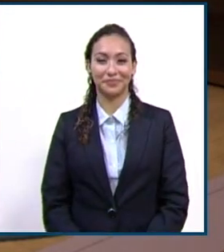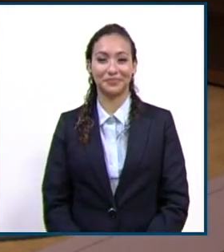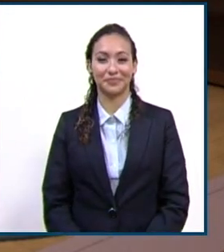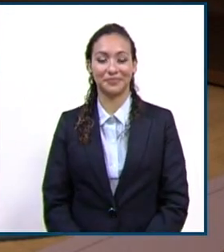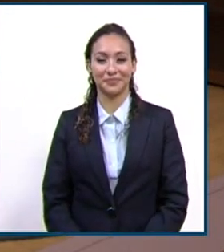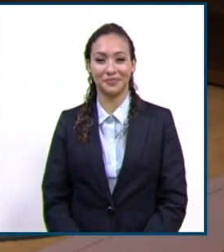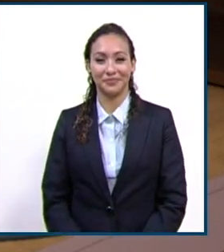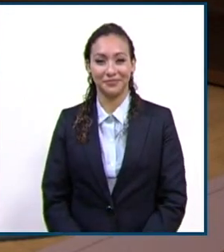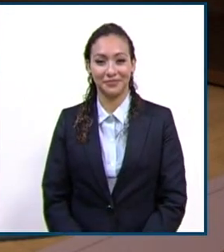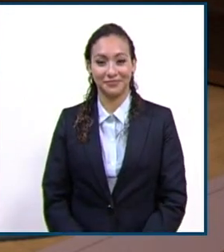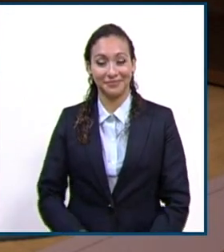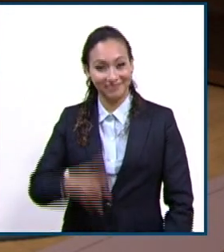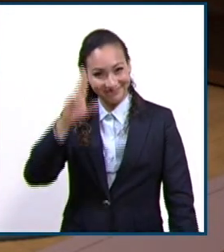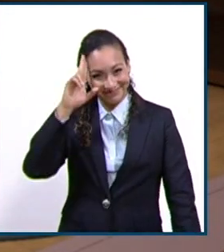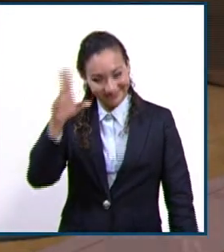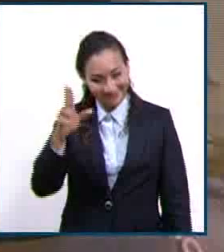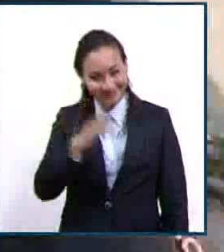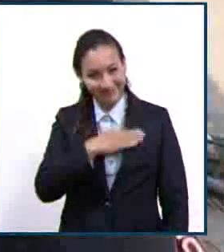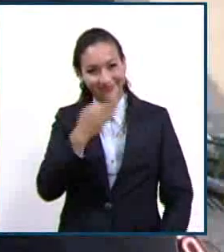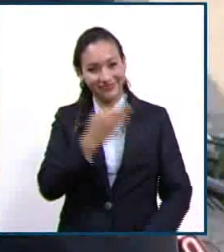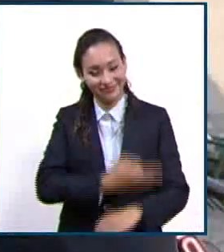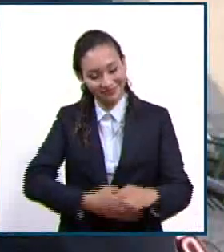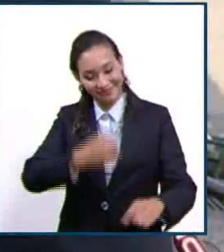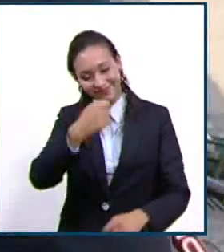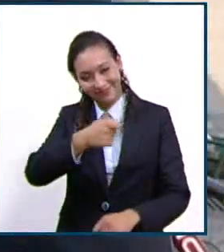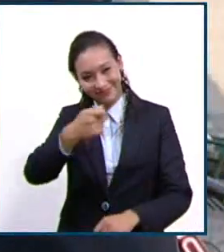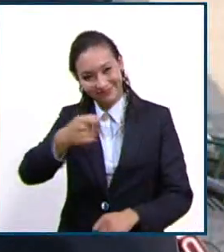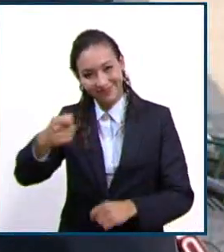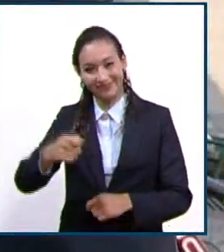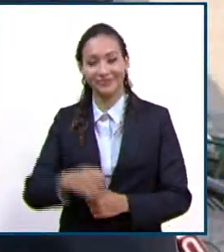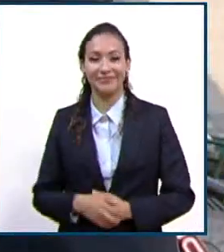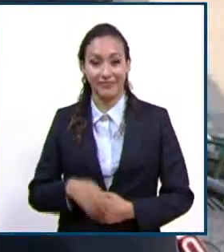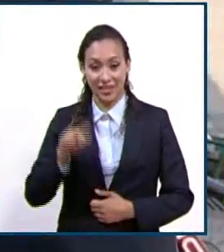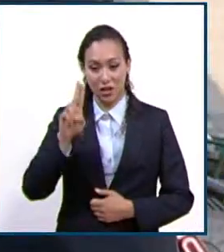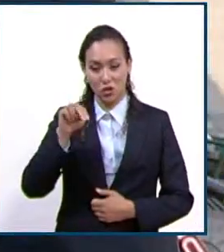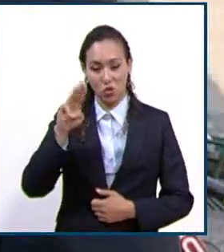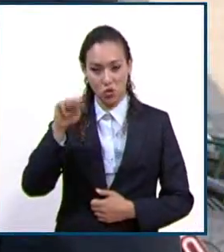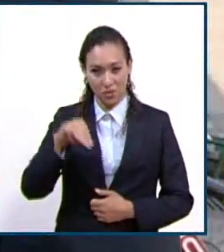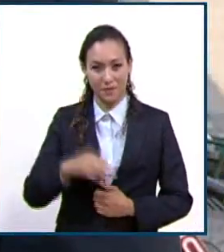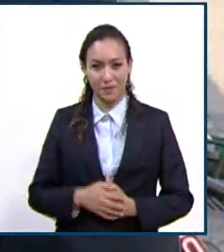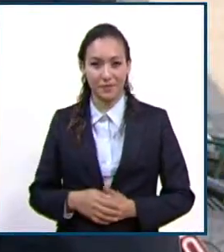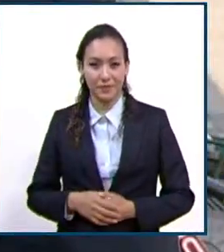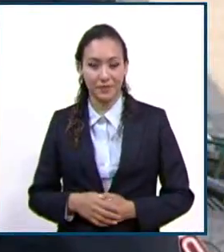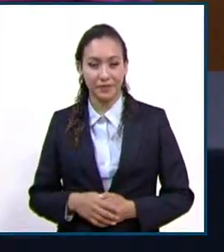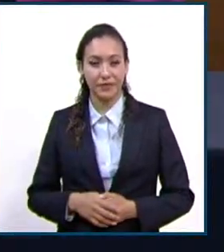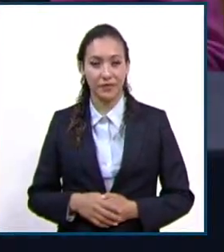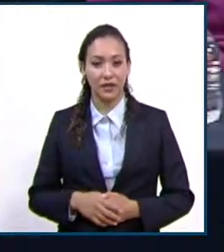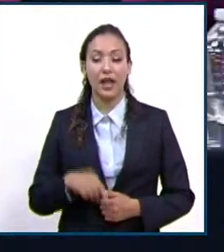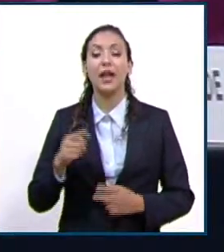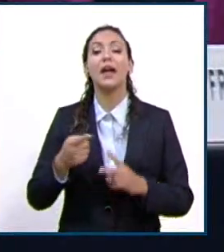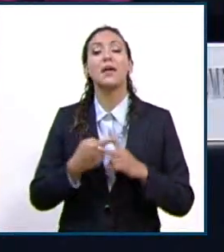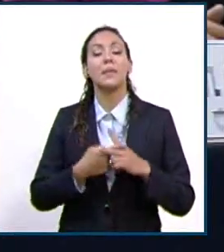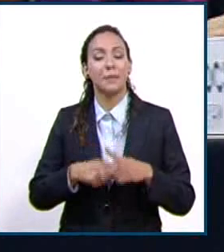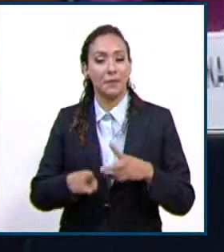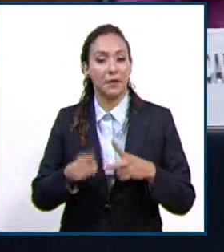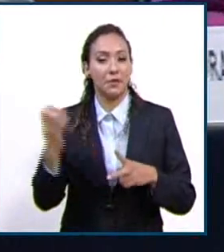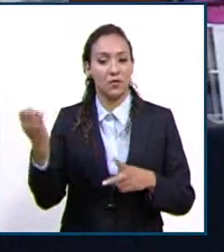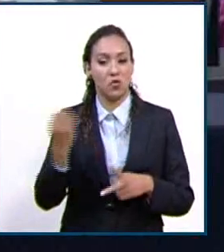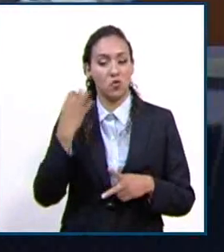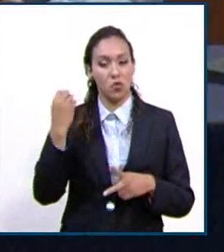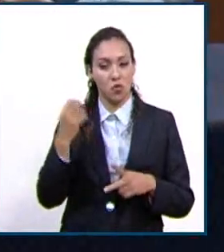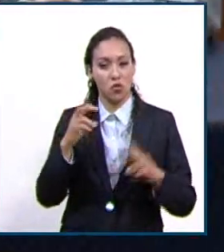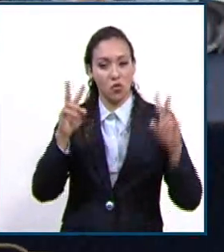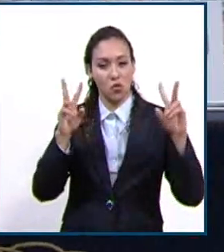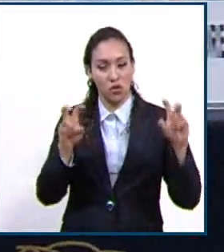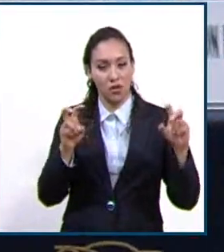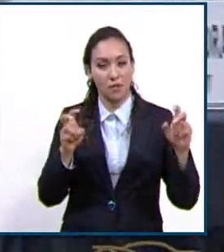Hola, ¿qué tal? Así es, te saludo desde la Facultad de Derecho de la UNAM, donde este día inició el Congreso Nacional de Derecho Procesal, denominado